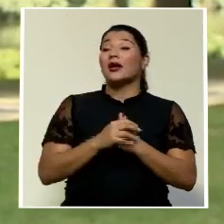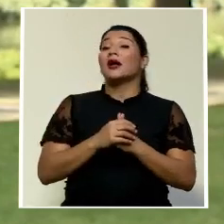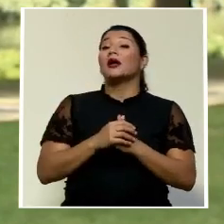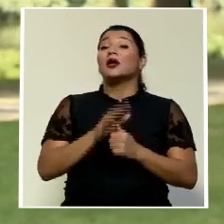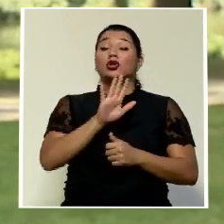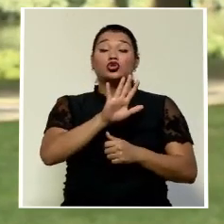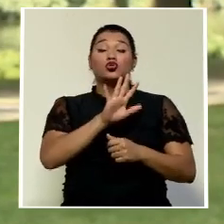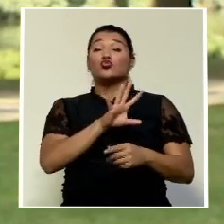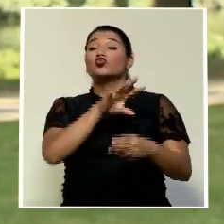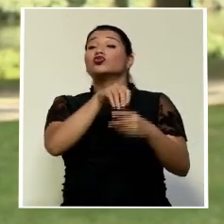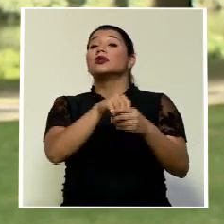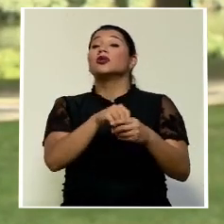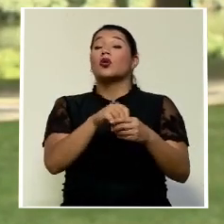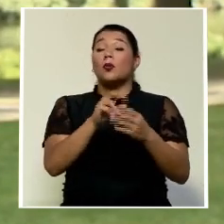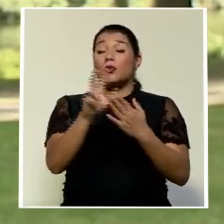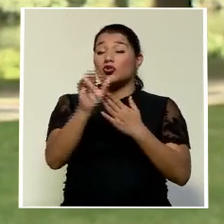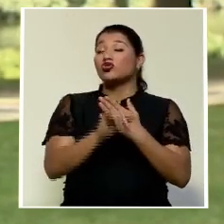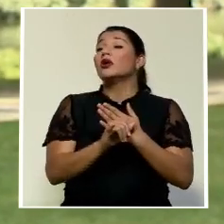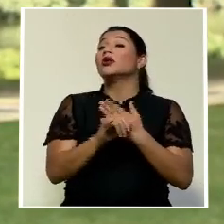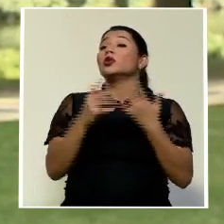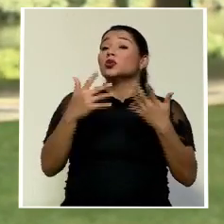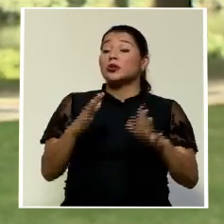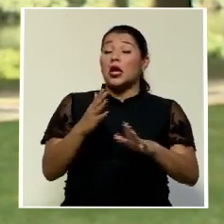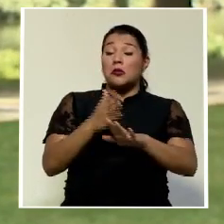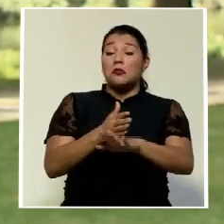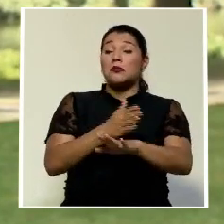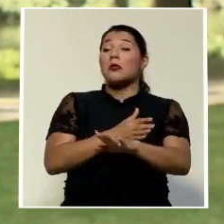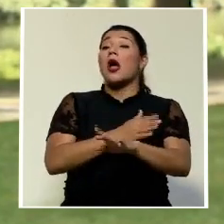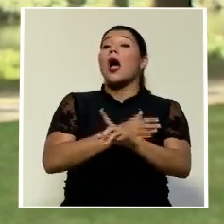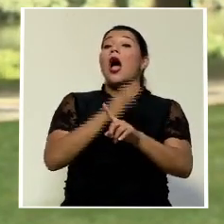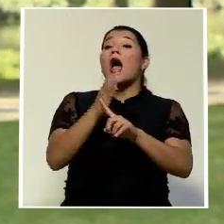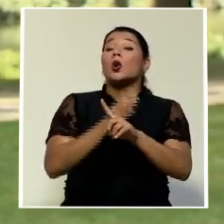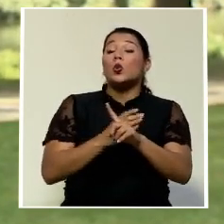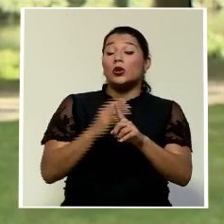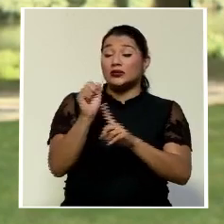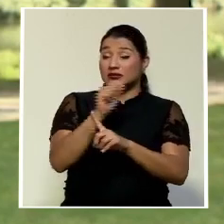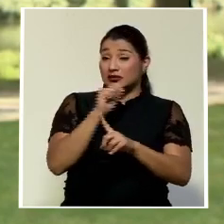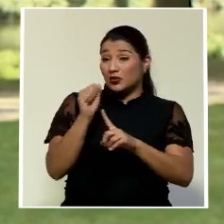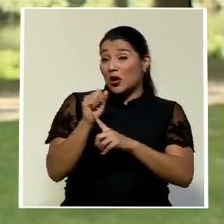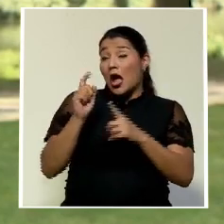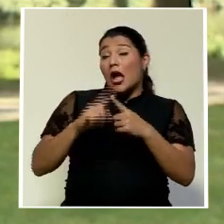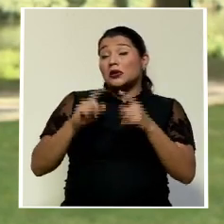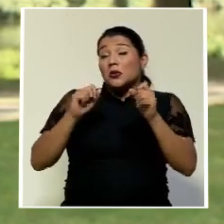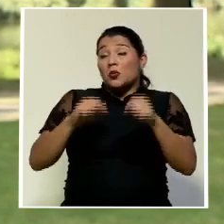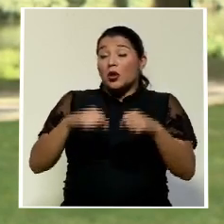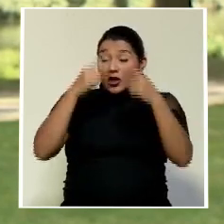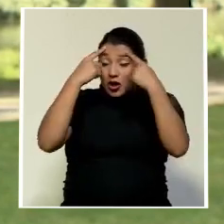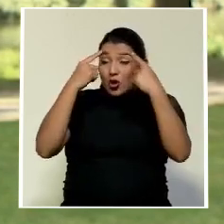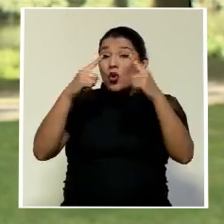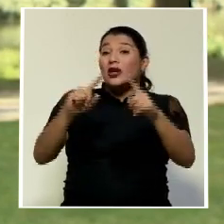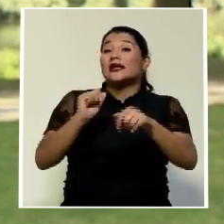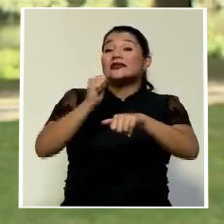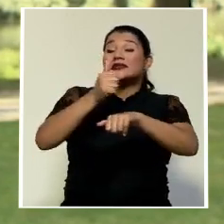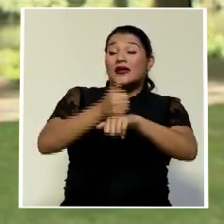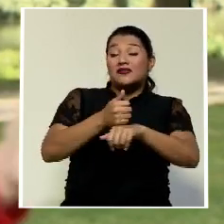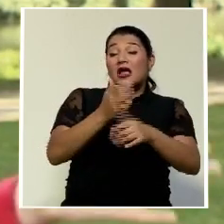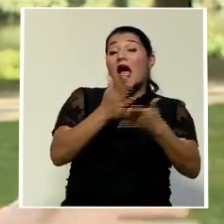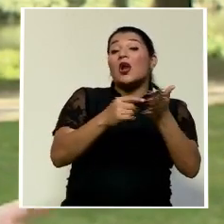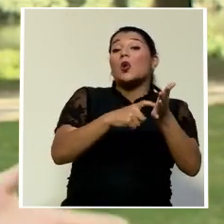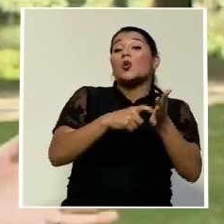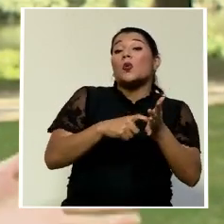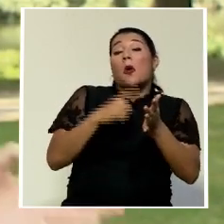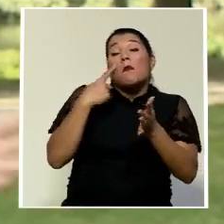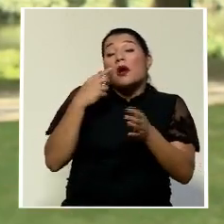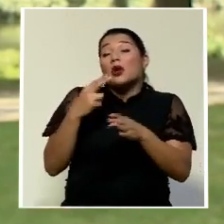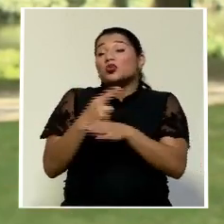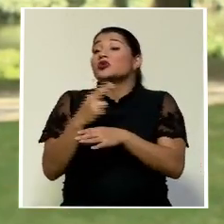en el proyecto comunitario ha ido aumentando crisis tras crisis, hasta llegar a aceptar la creación de una deuda común para financiar los